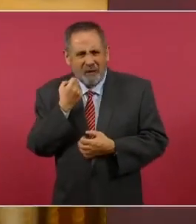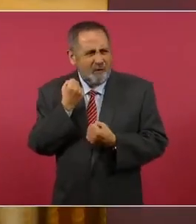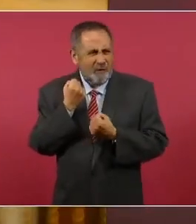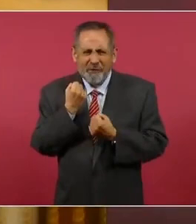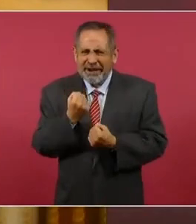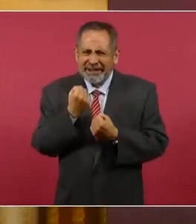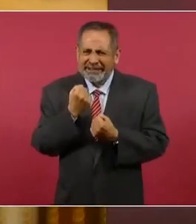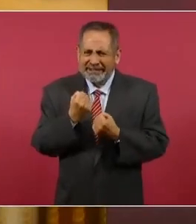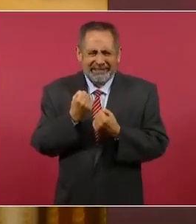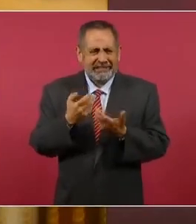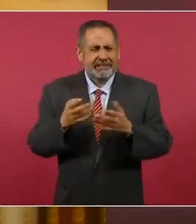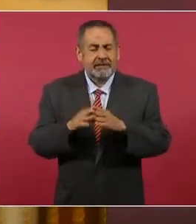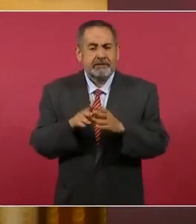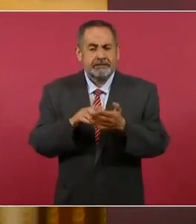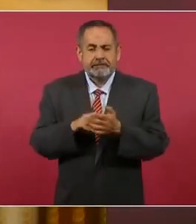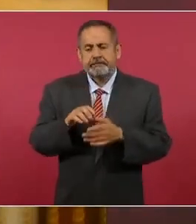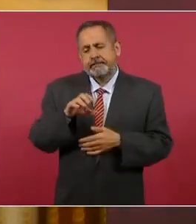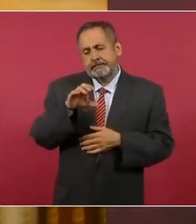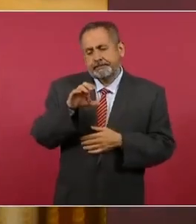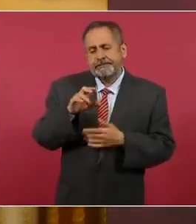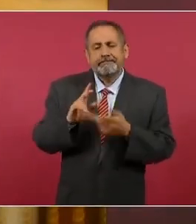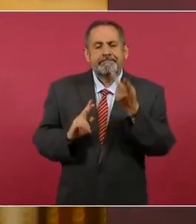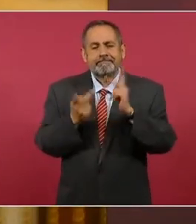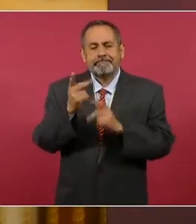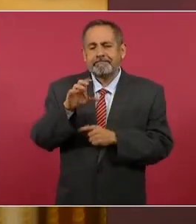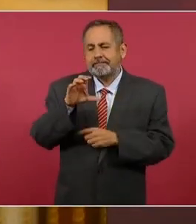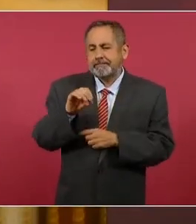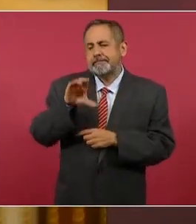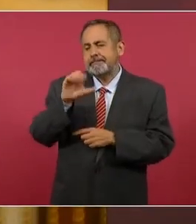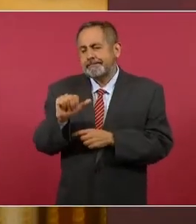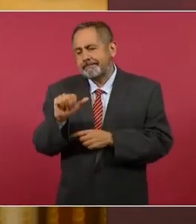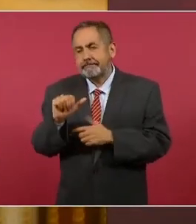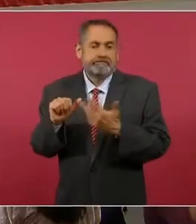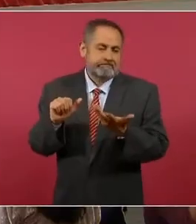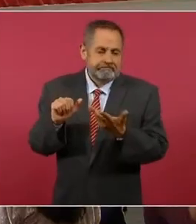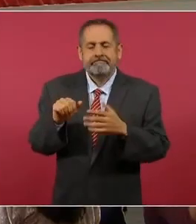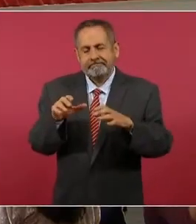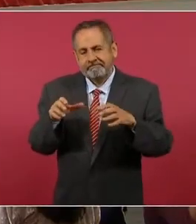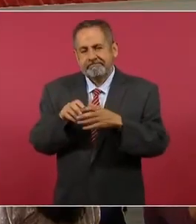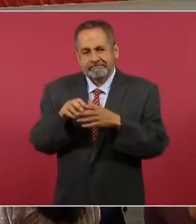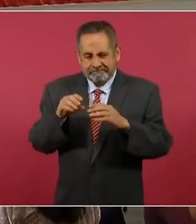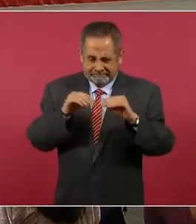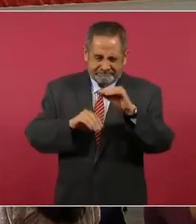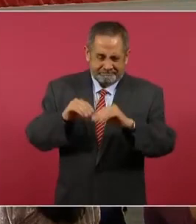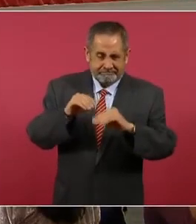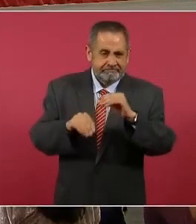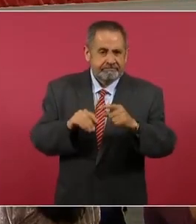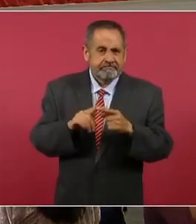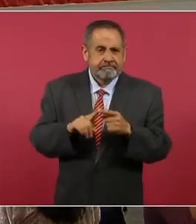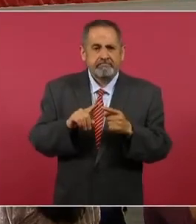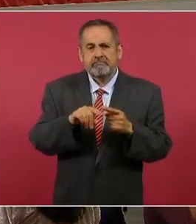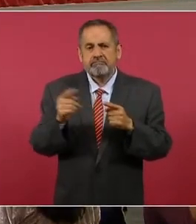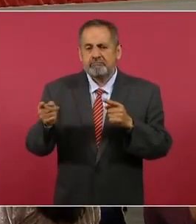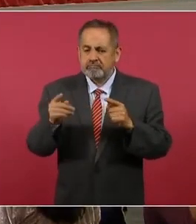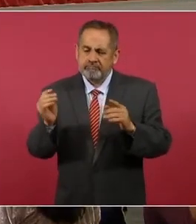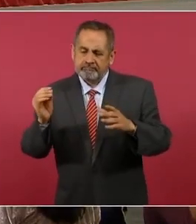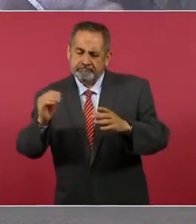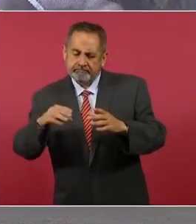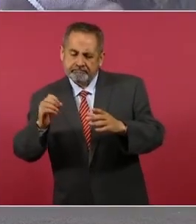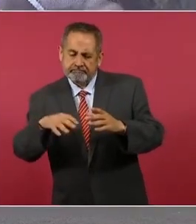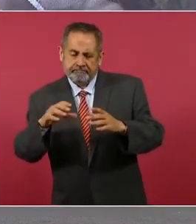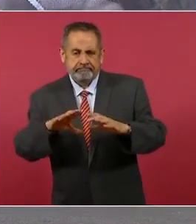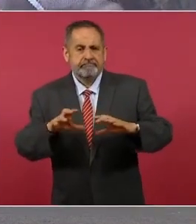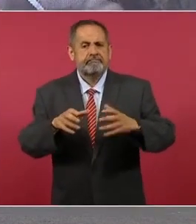proviene de la planta de coca y en particular hay algunas sustancias del tipo alcaloide